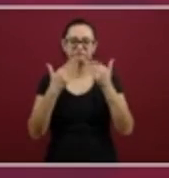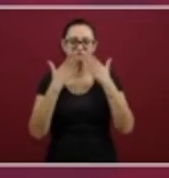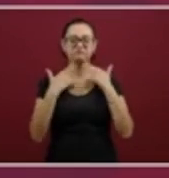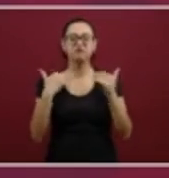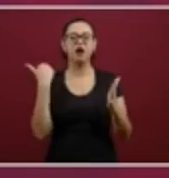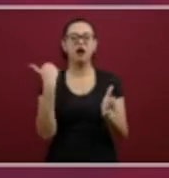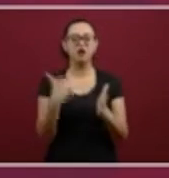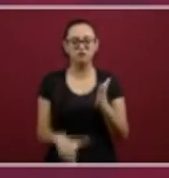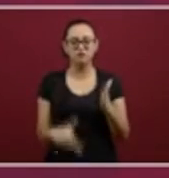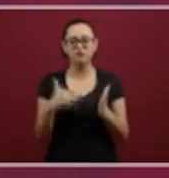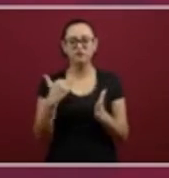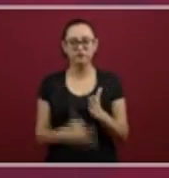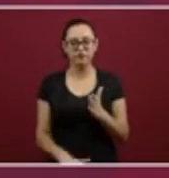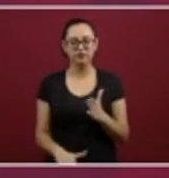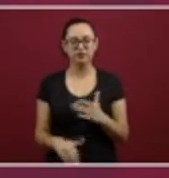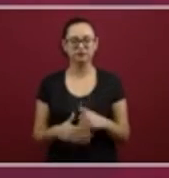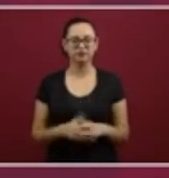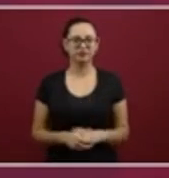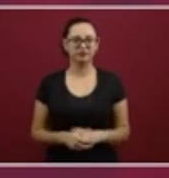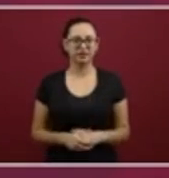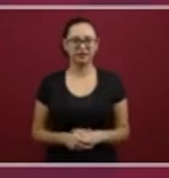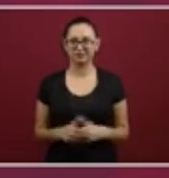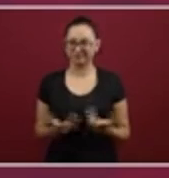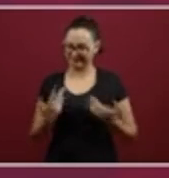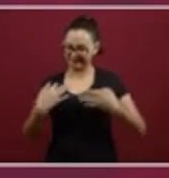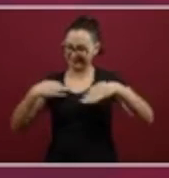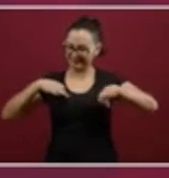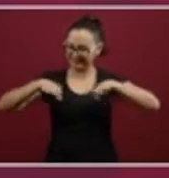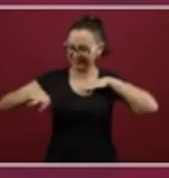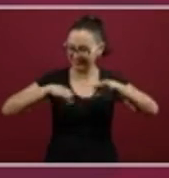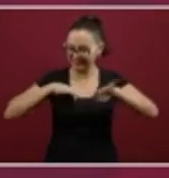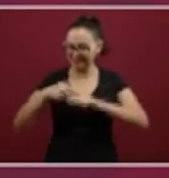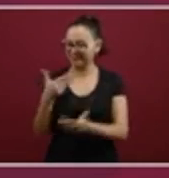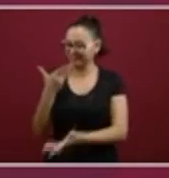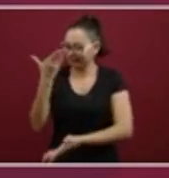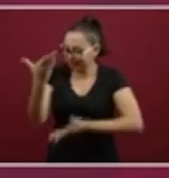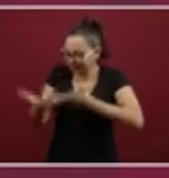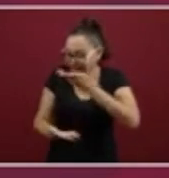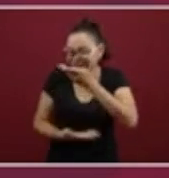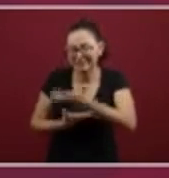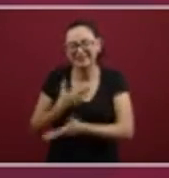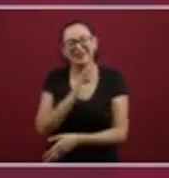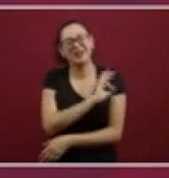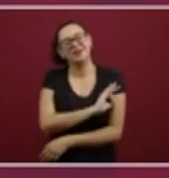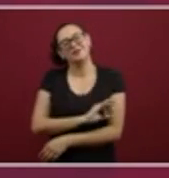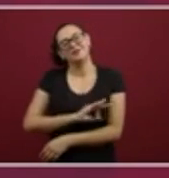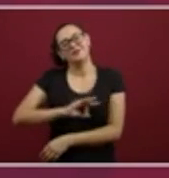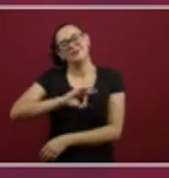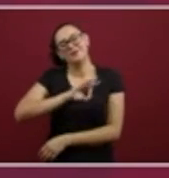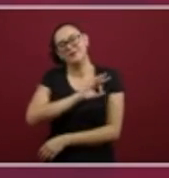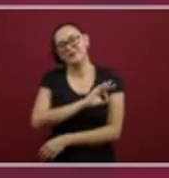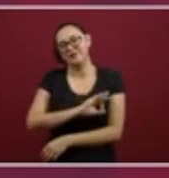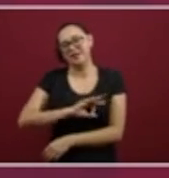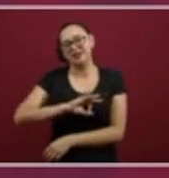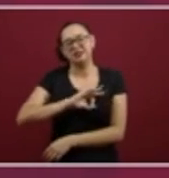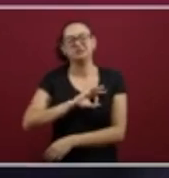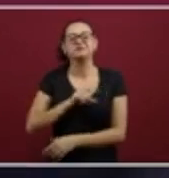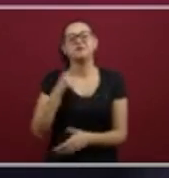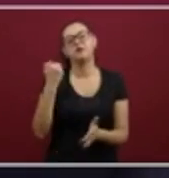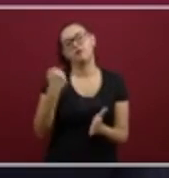se sientan felices de estar trabajando en las